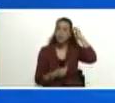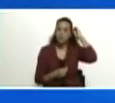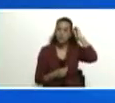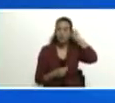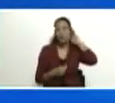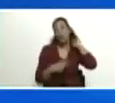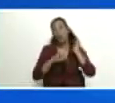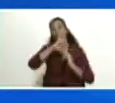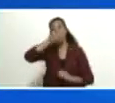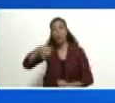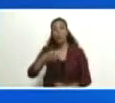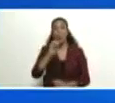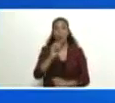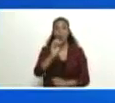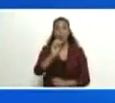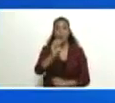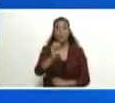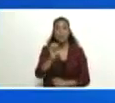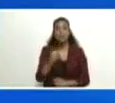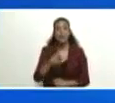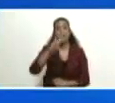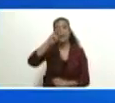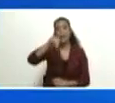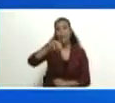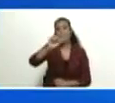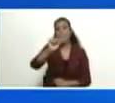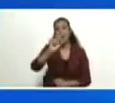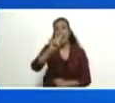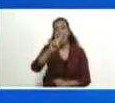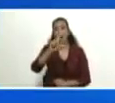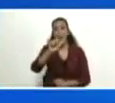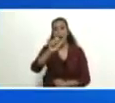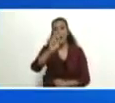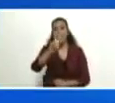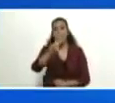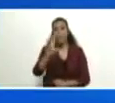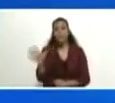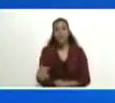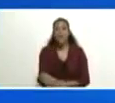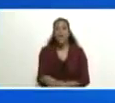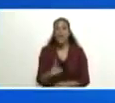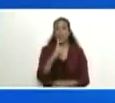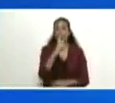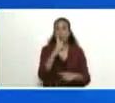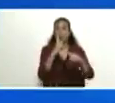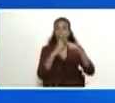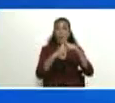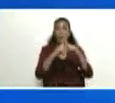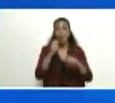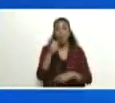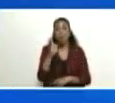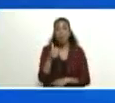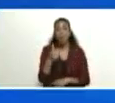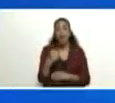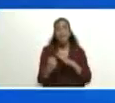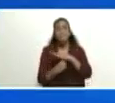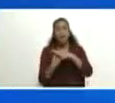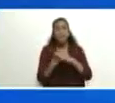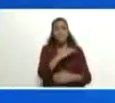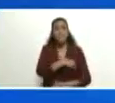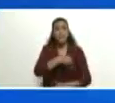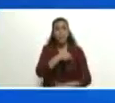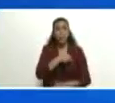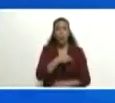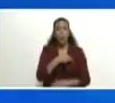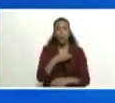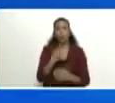Malavé, porque ahí precisamente en el reporte 1x10 llegó una base de misiones que estaba